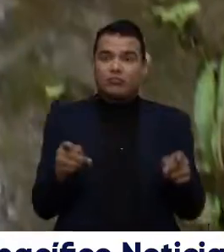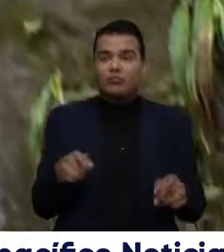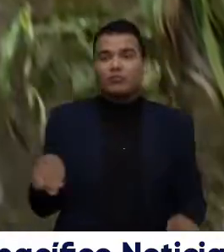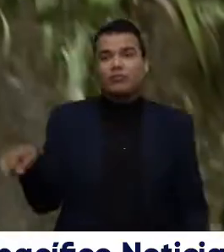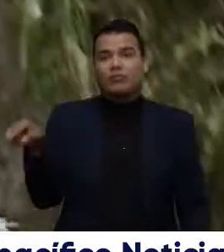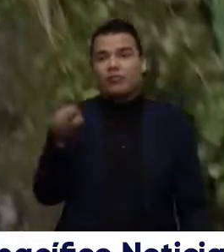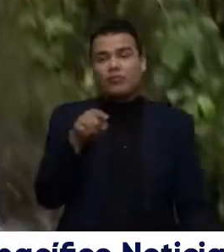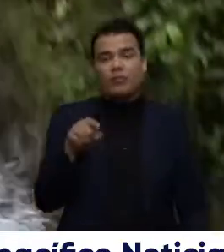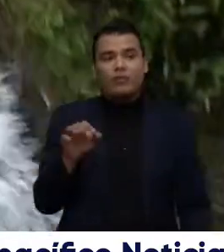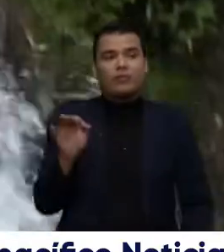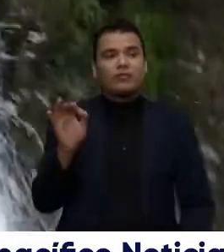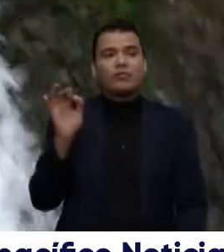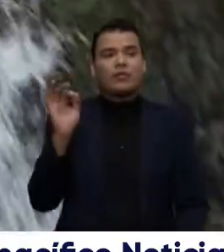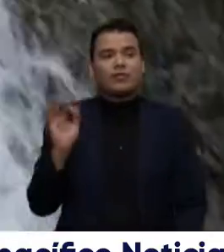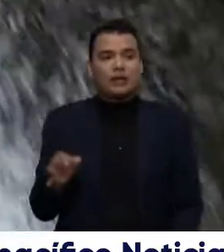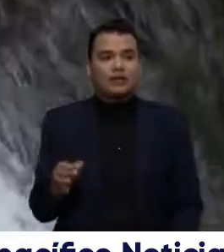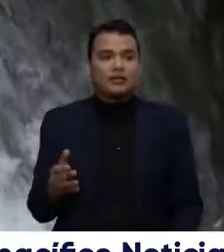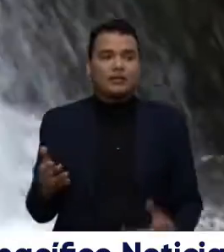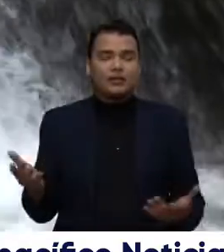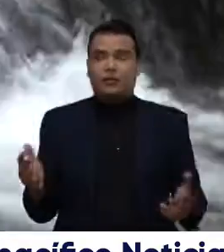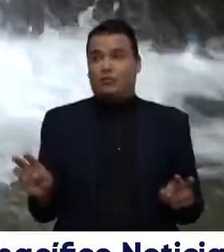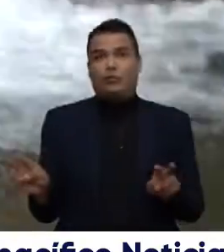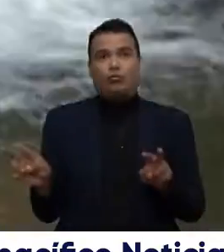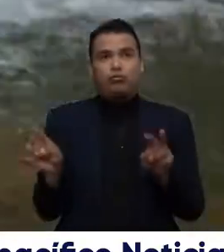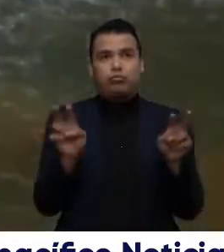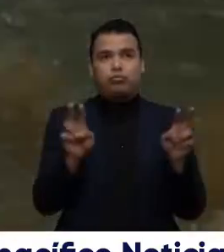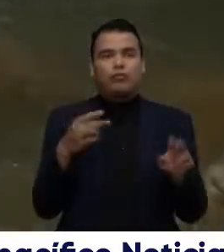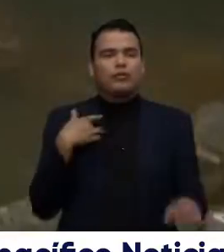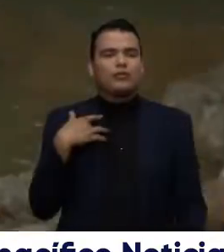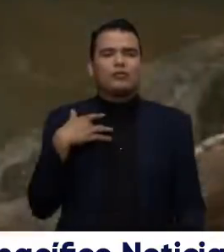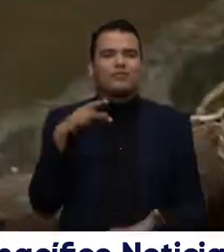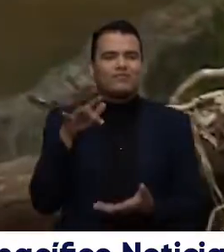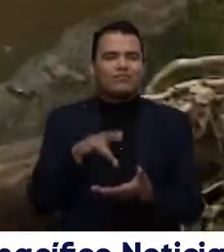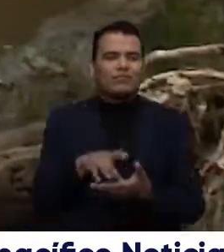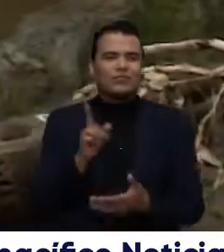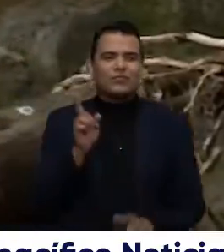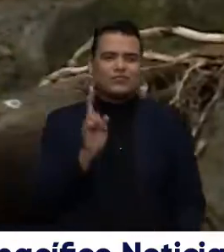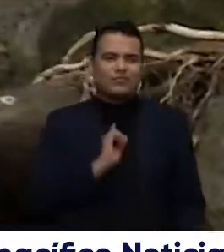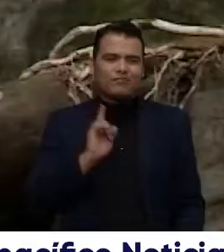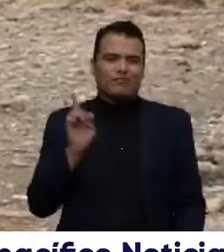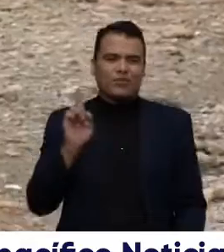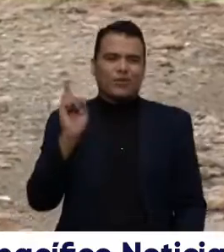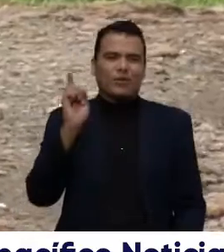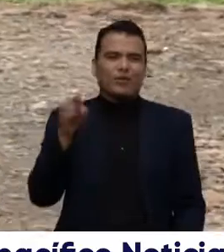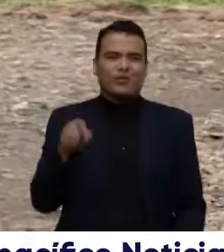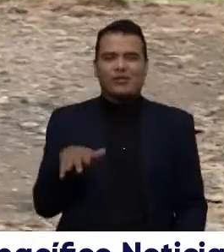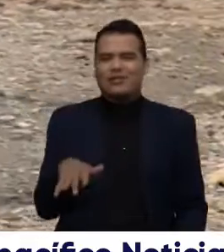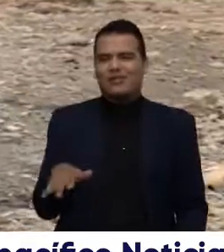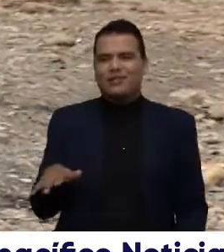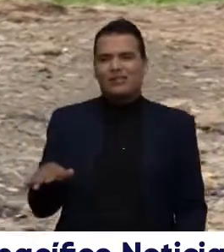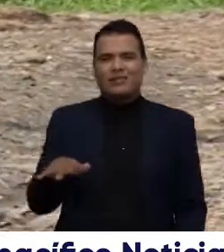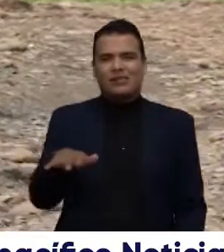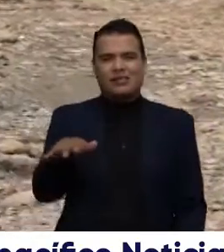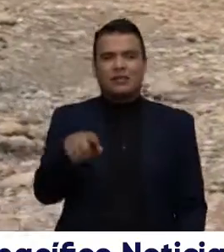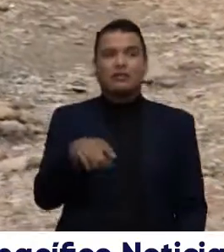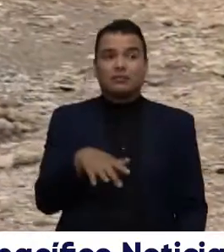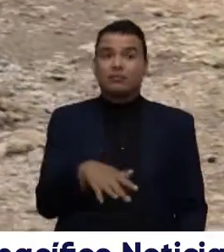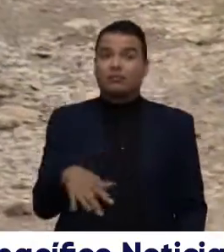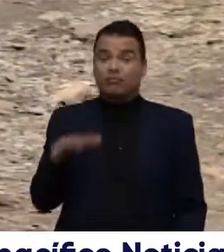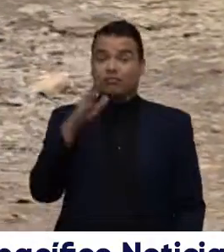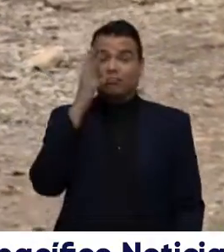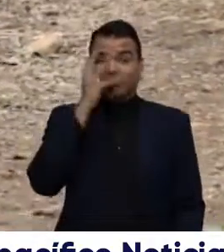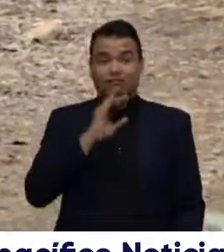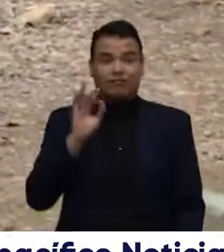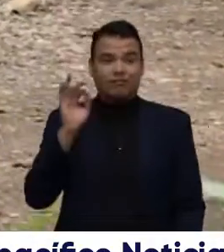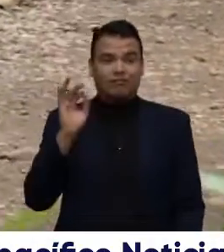dicho, la vía está muy mala. Ellos no vienen precisamente por la vía. Vea lo que tenemos, la belleza que tenemos acá.